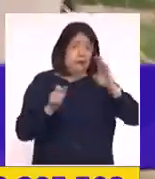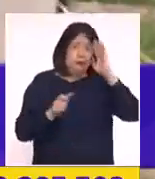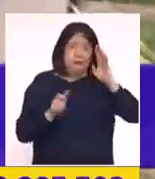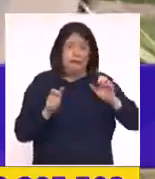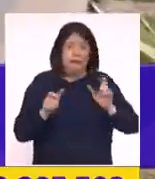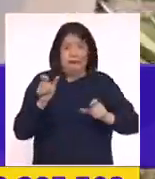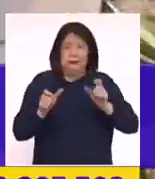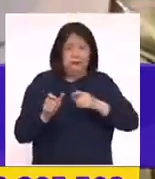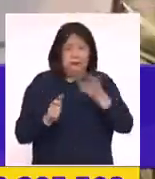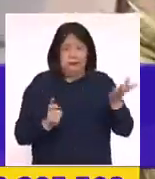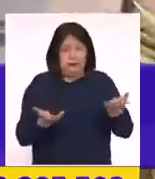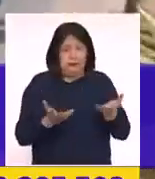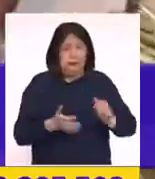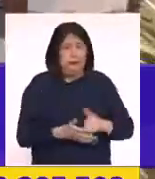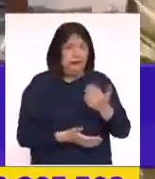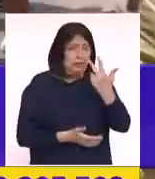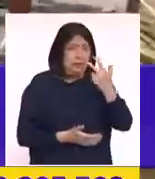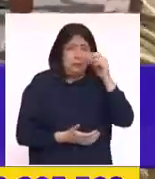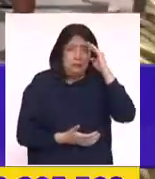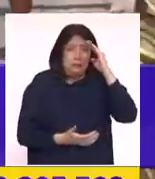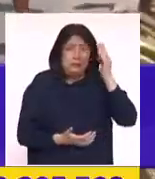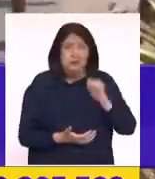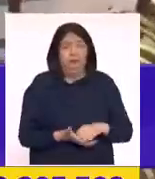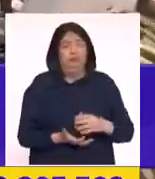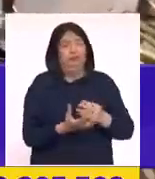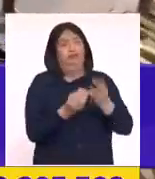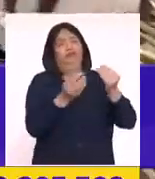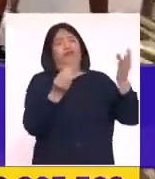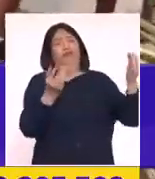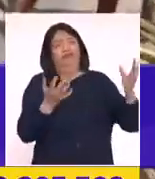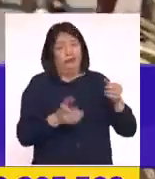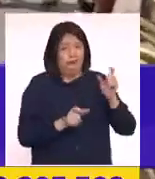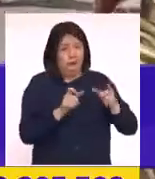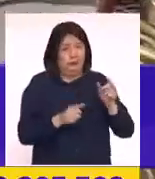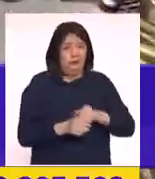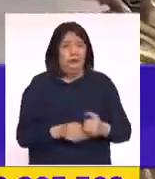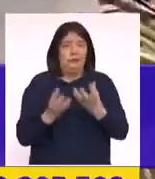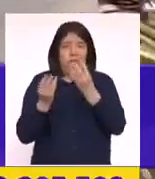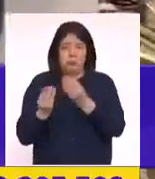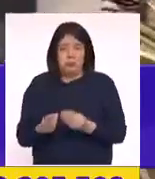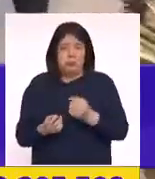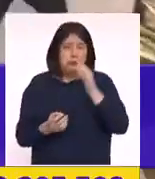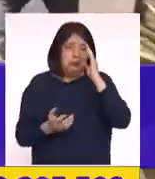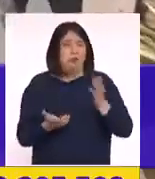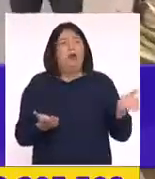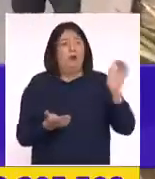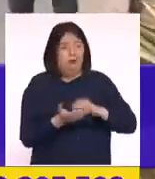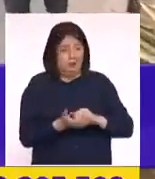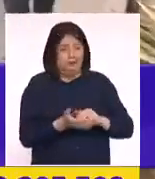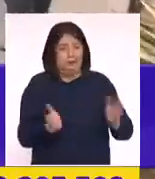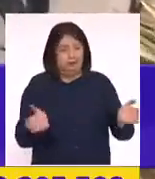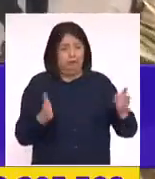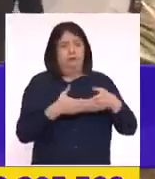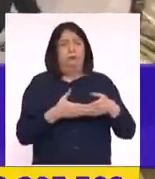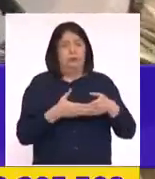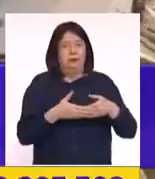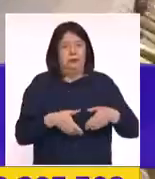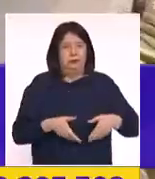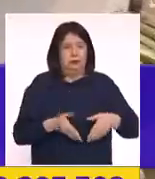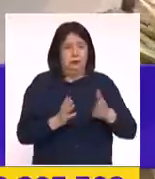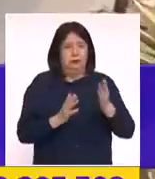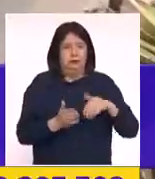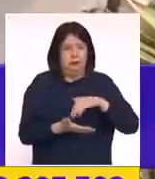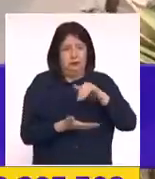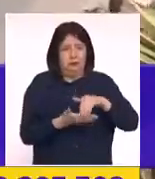aquí. Definitivamente una gran diferencia. Y se bloquea nuevamente la carretera central. La